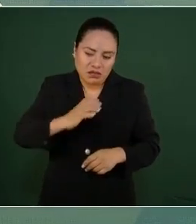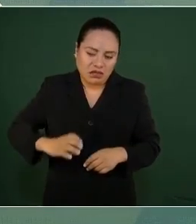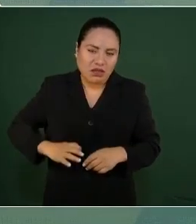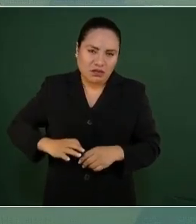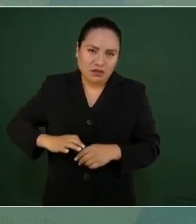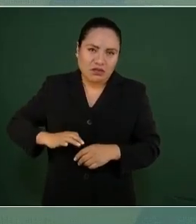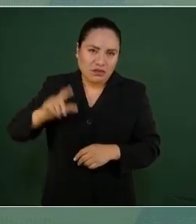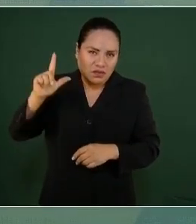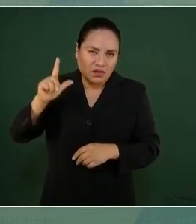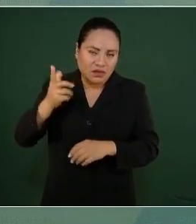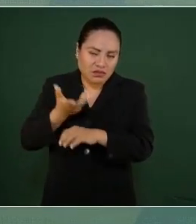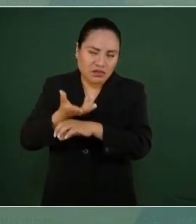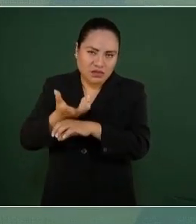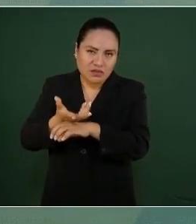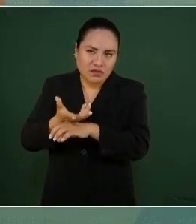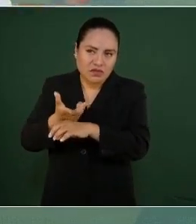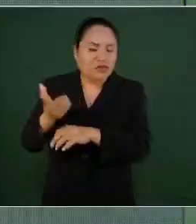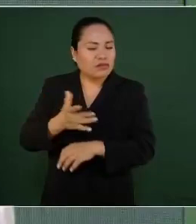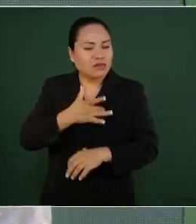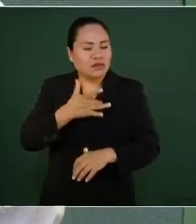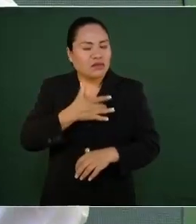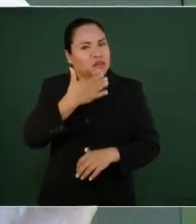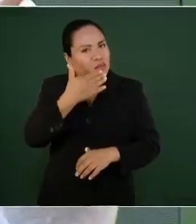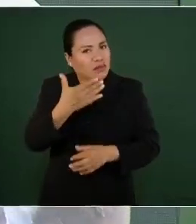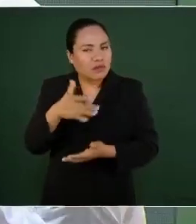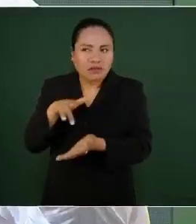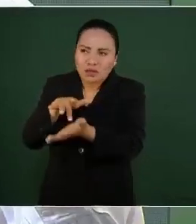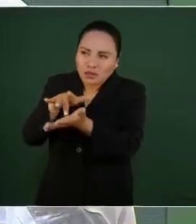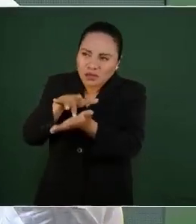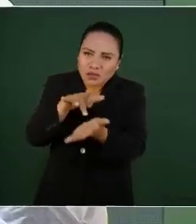humanista y que aclare,